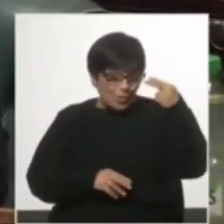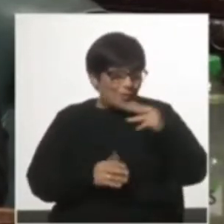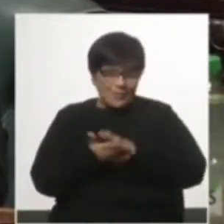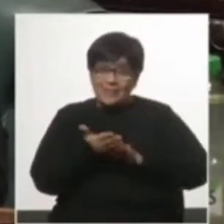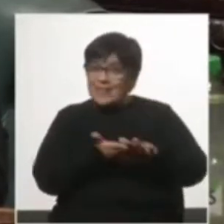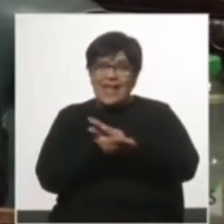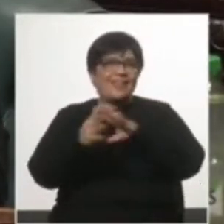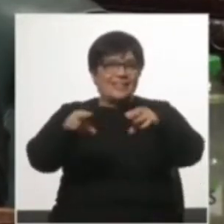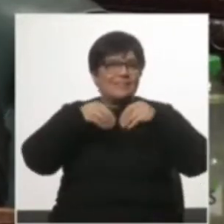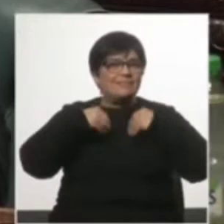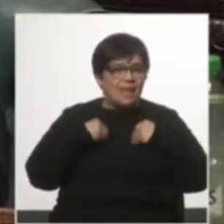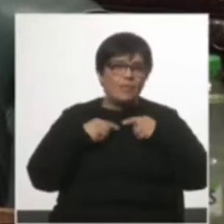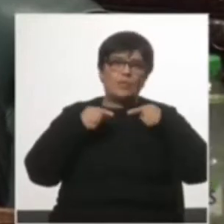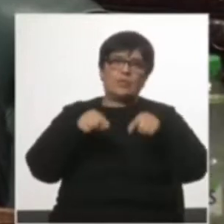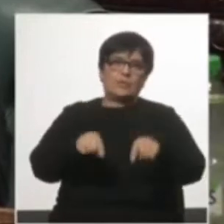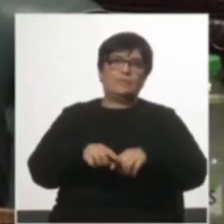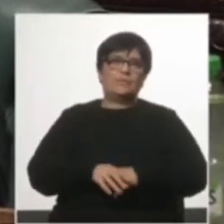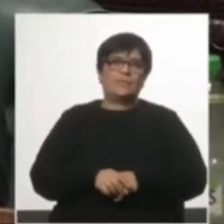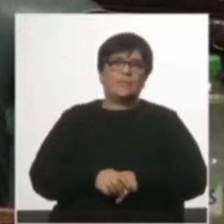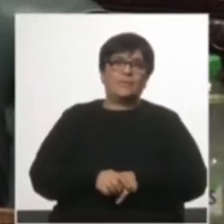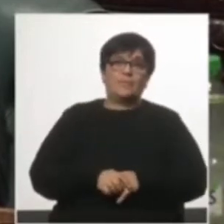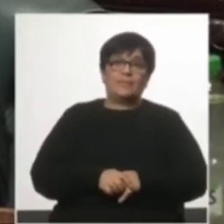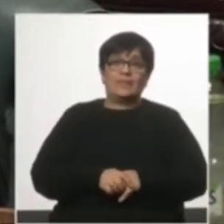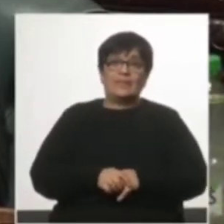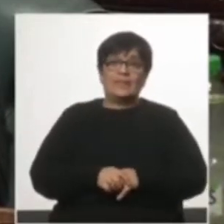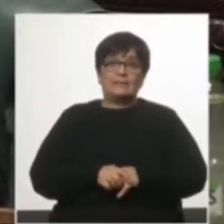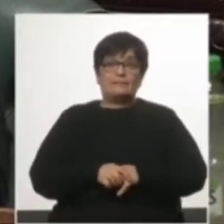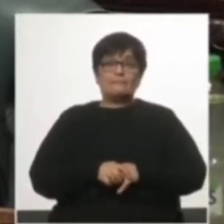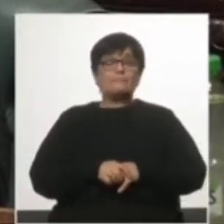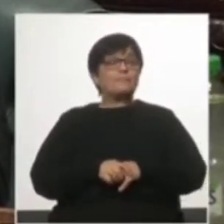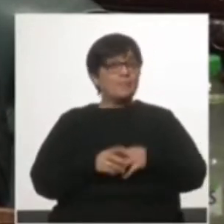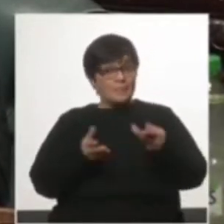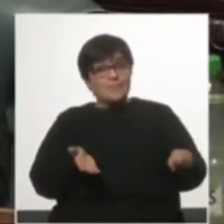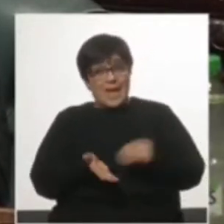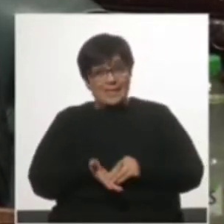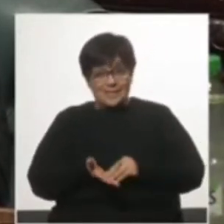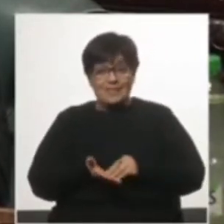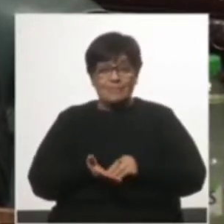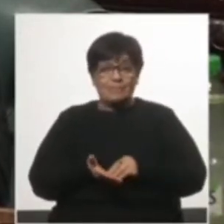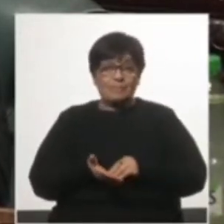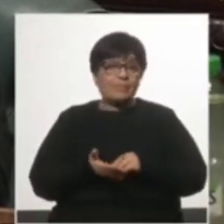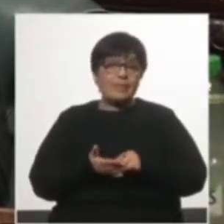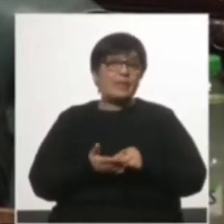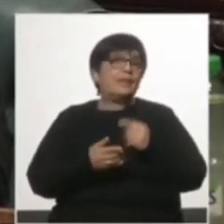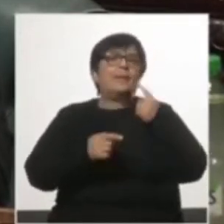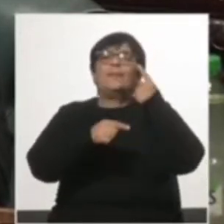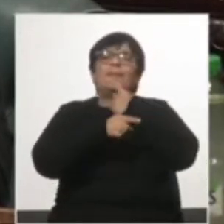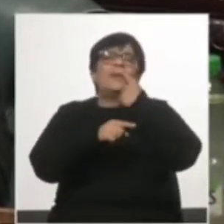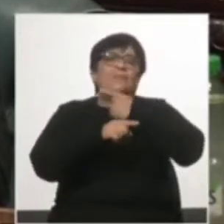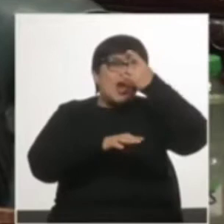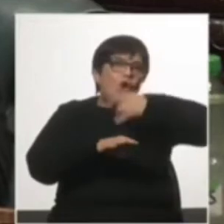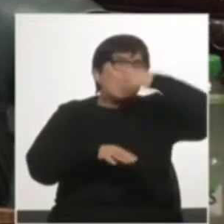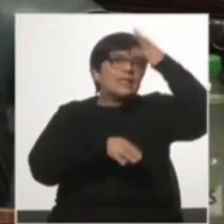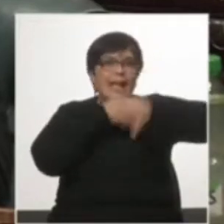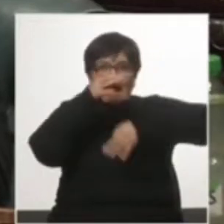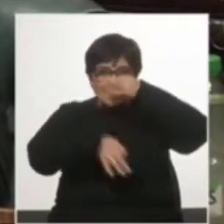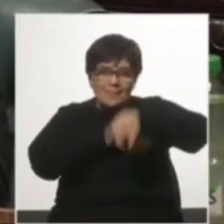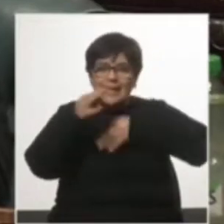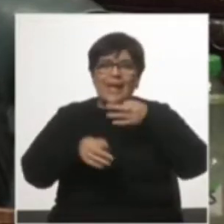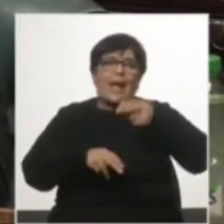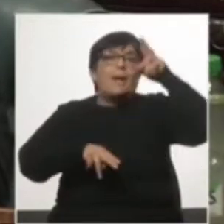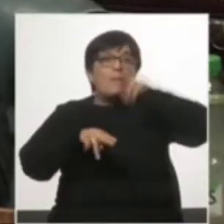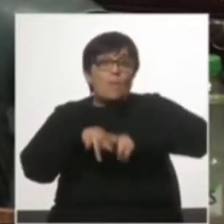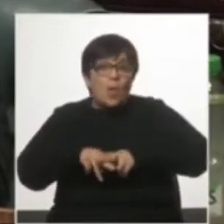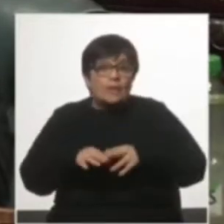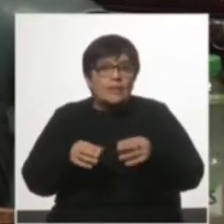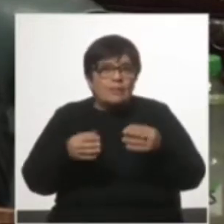lo aceptamos en esos términos. Es más, el primero que maneja el concepto de muerte evitable